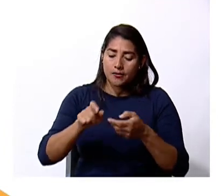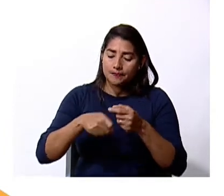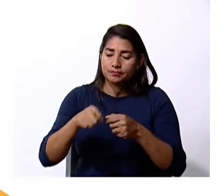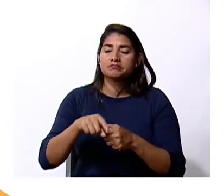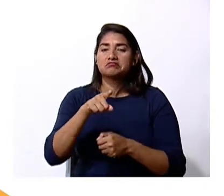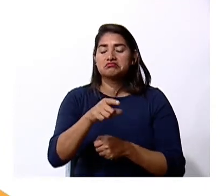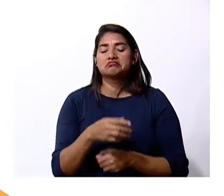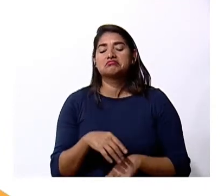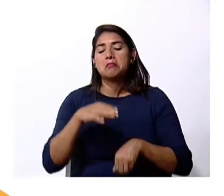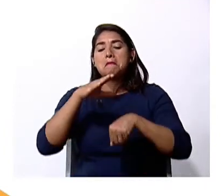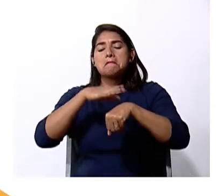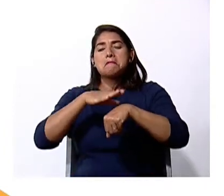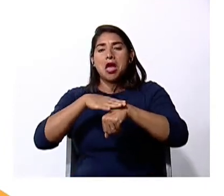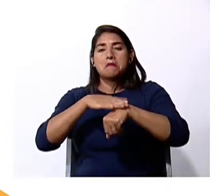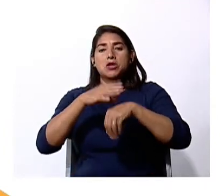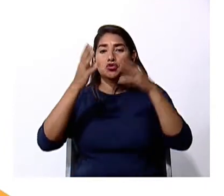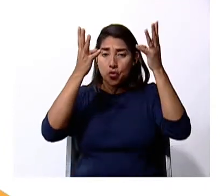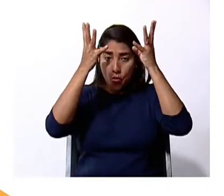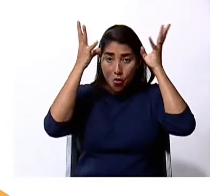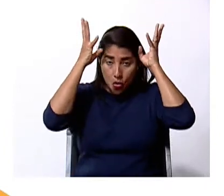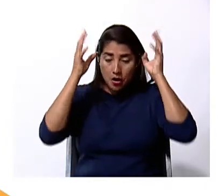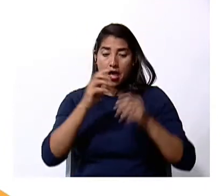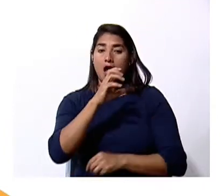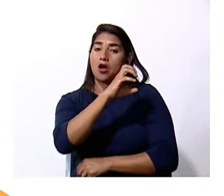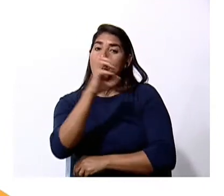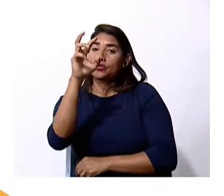Costa Rica para explotar